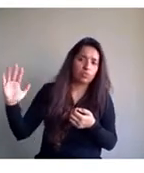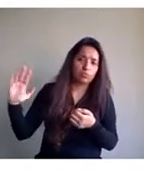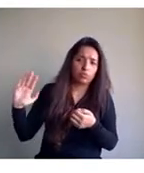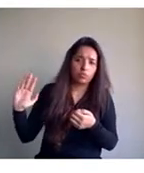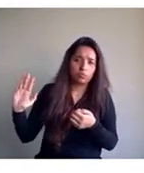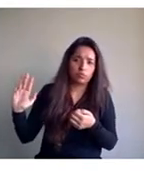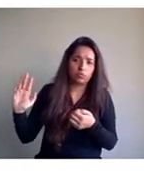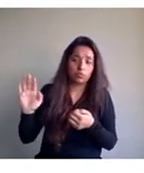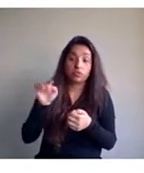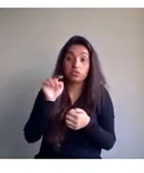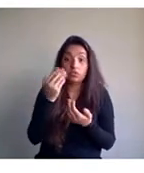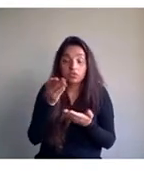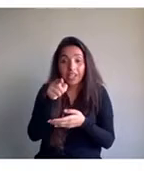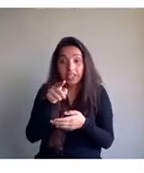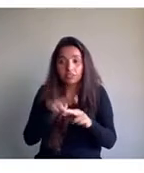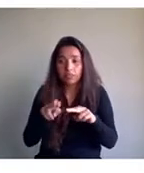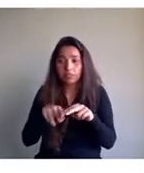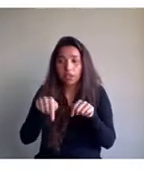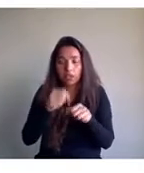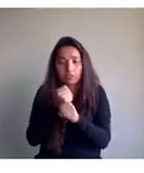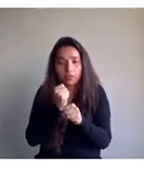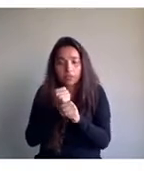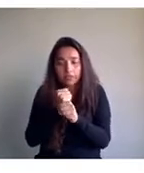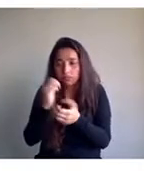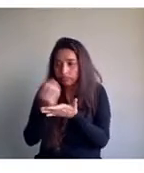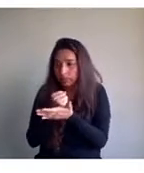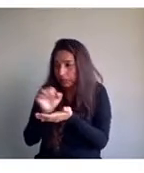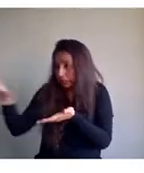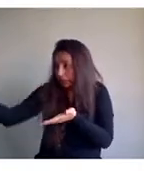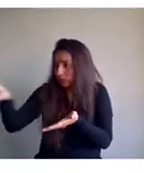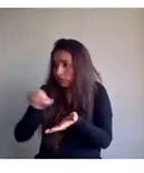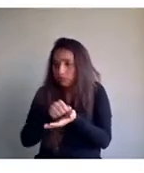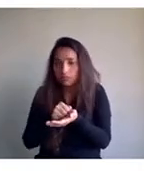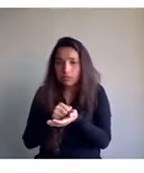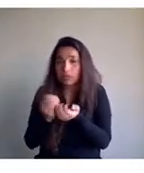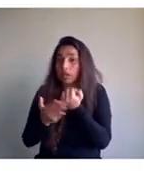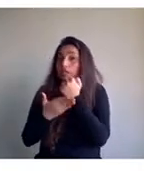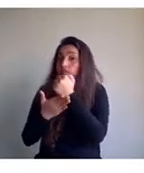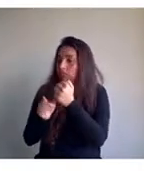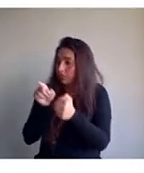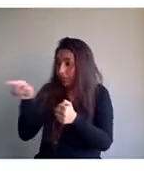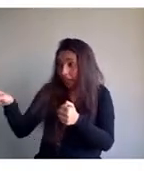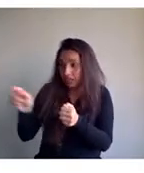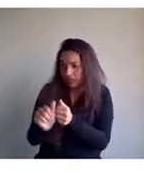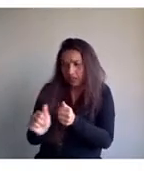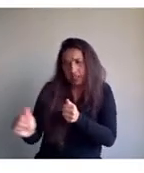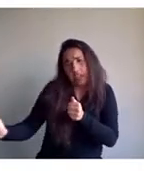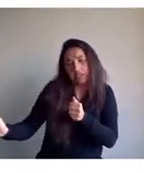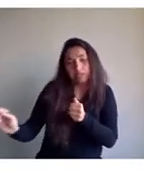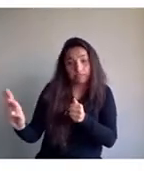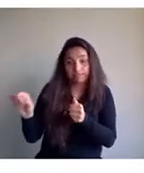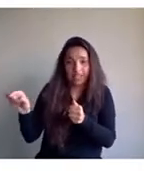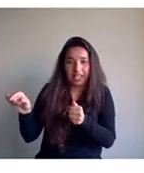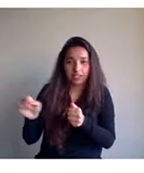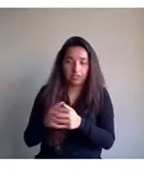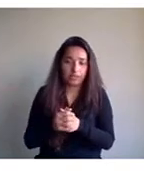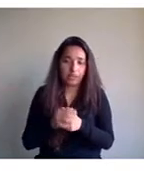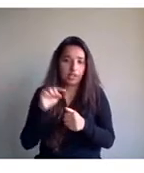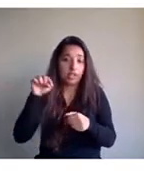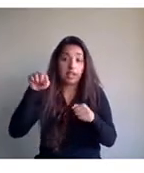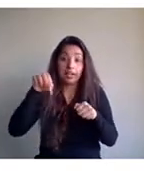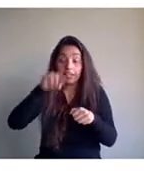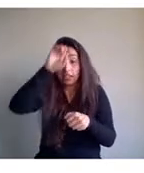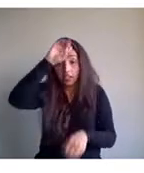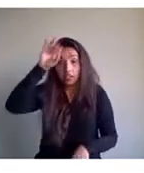se incorpore a los planes de desarrollo eso lo hemos visto muchas empresas a cálculo es que no sólo la retórica ahora que bueno es un